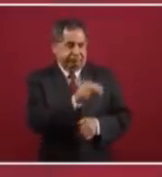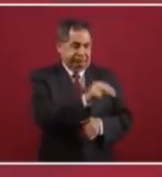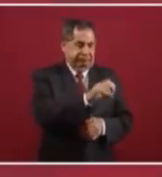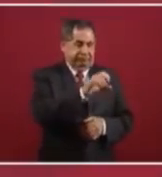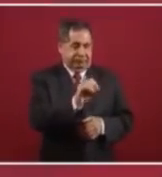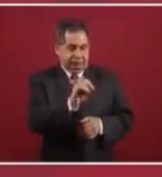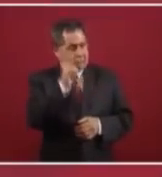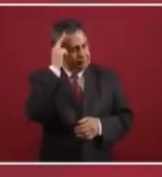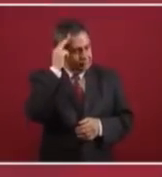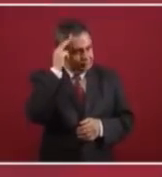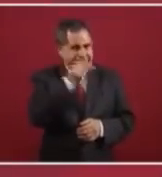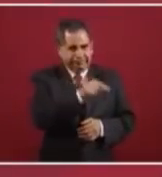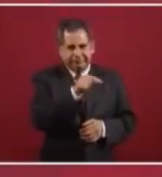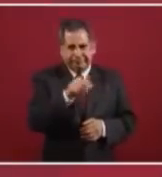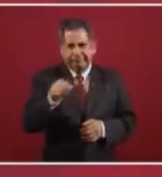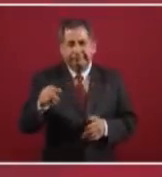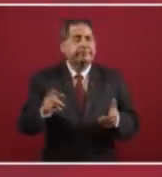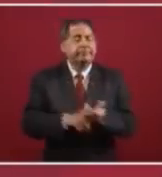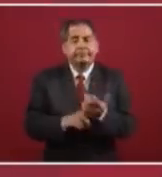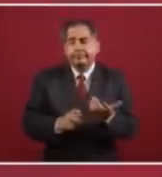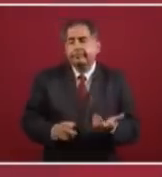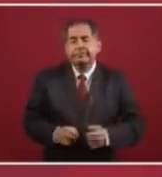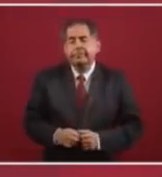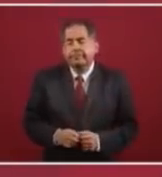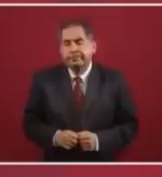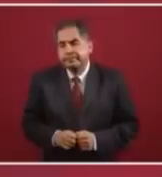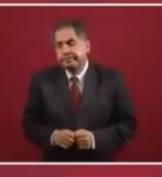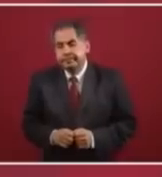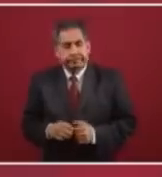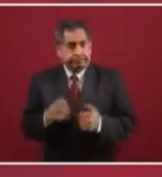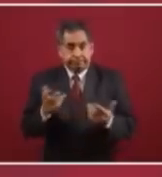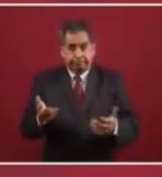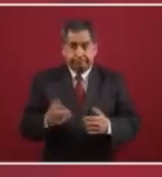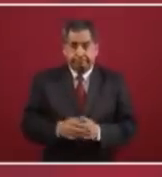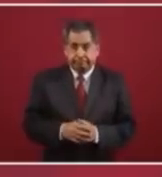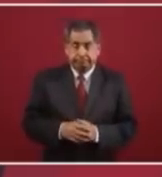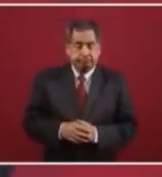neoporfirismo. Entonces, ¿qué